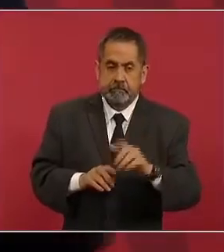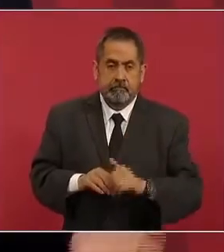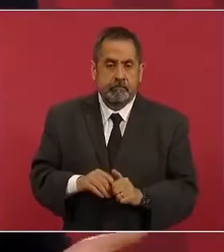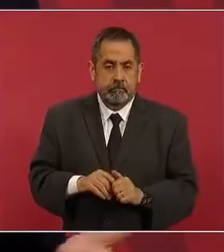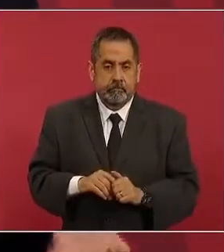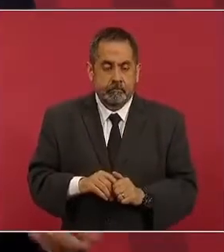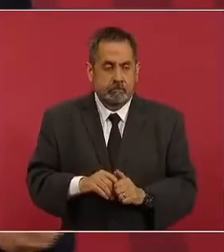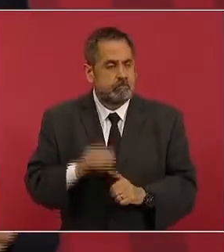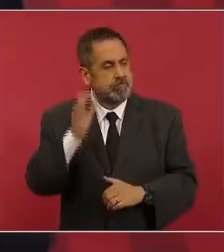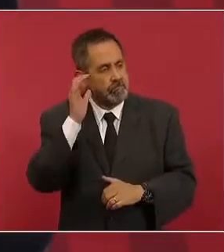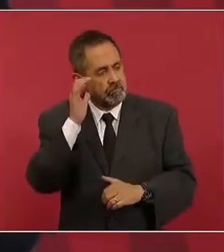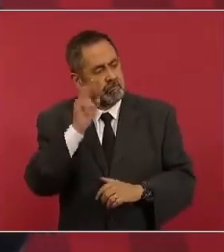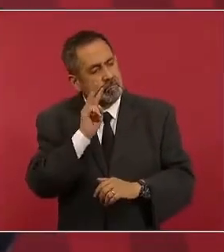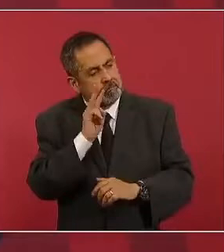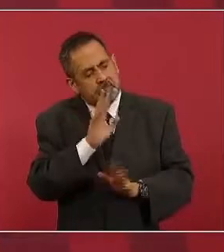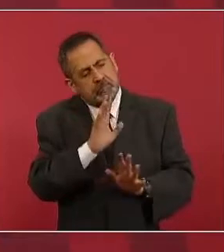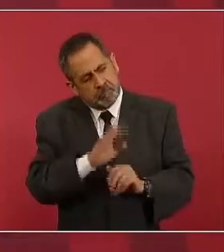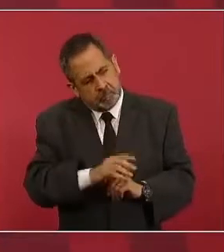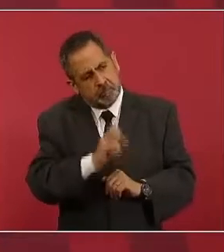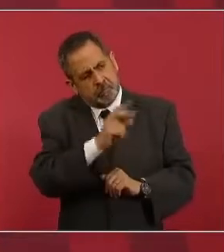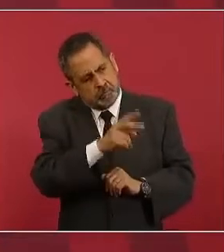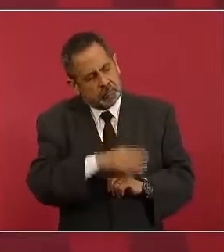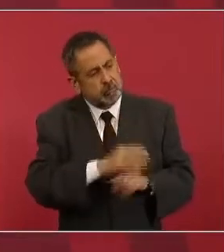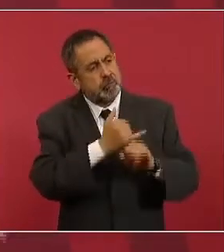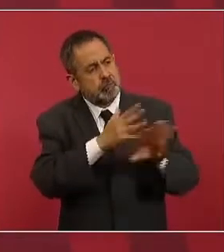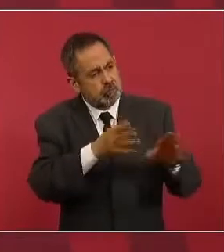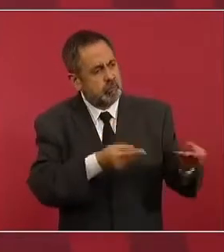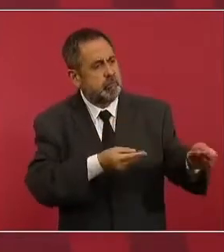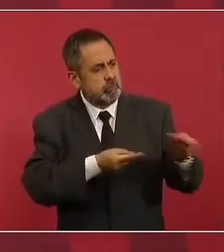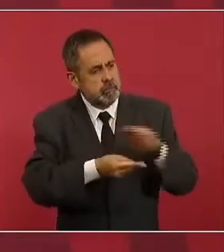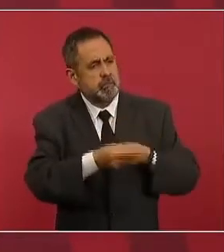entre escuchar, informar,